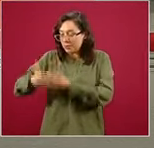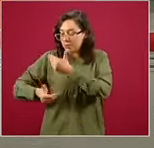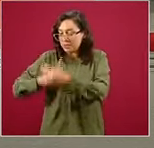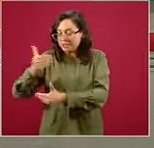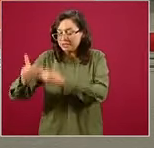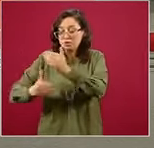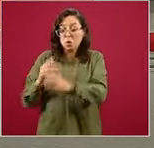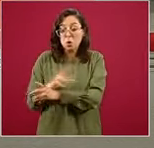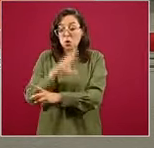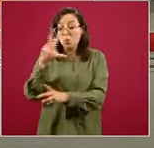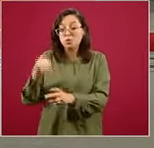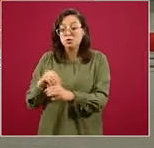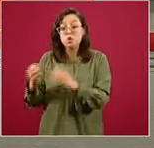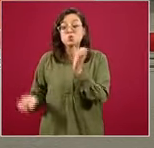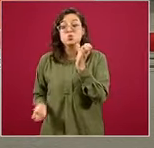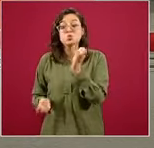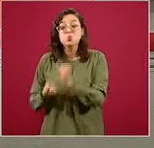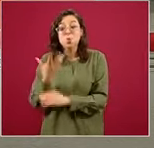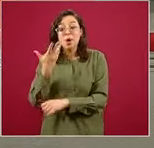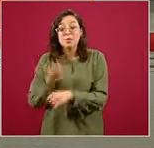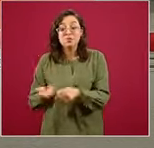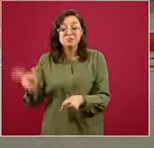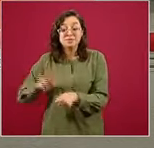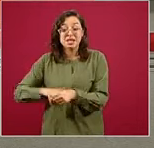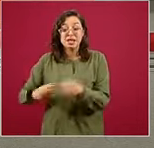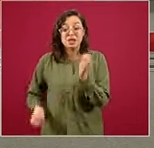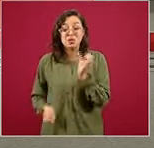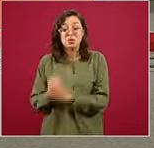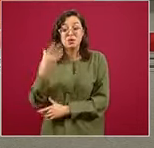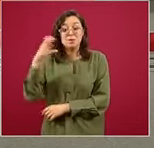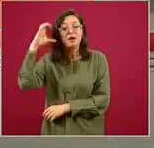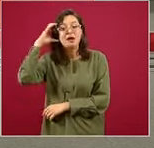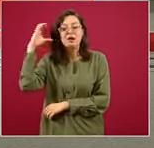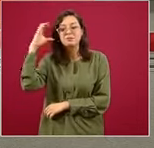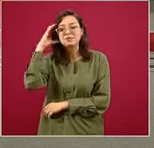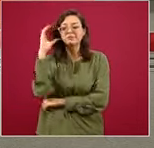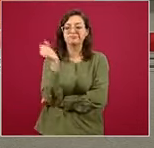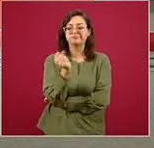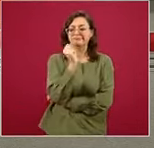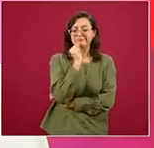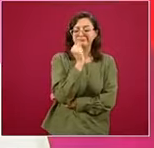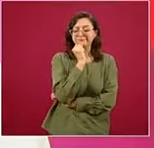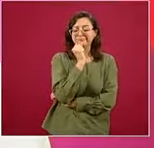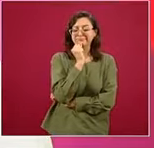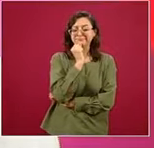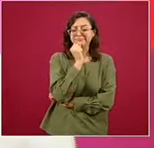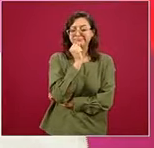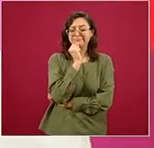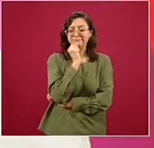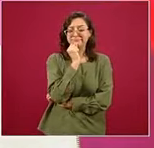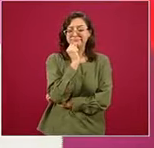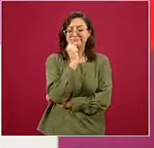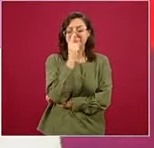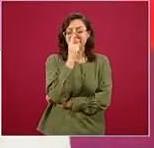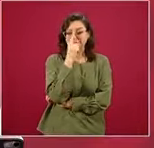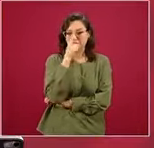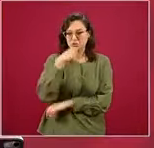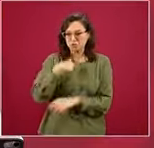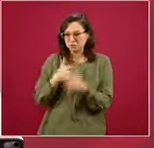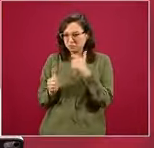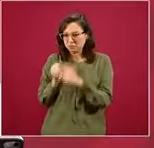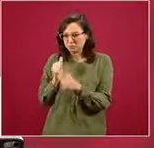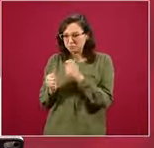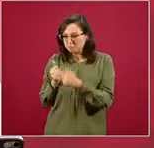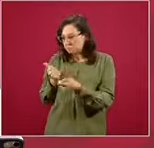registro de las nuevas camas que fueron habilitadas. Así de sencillo. Intercambié mensajes con el